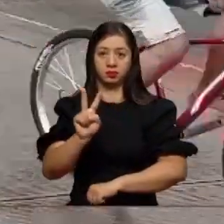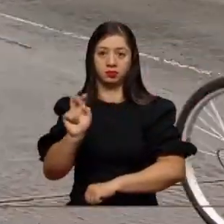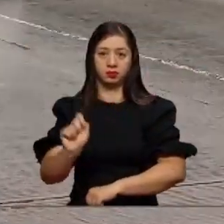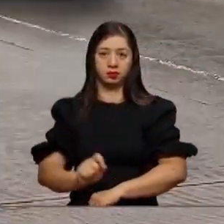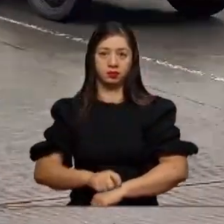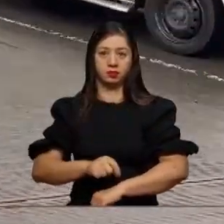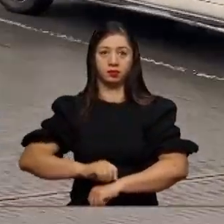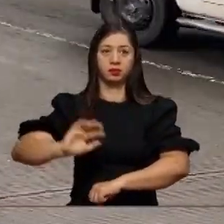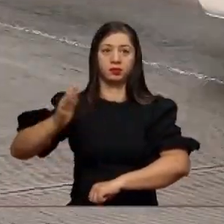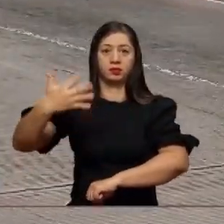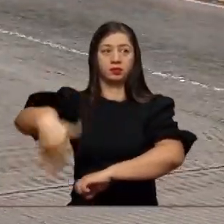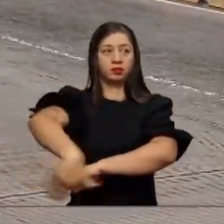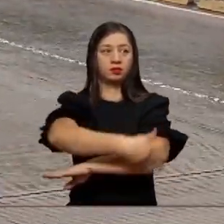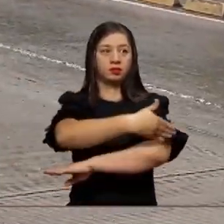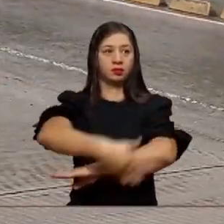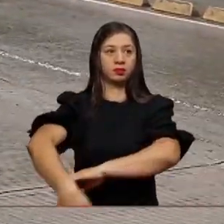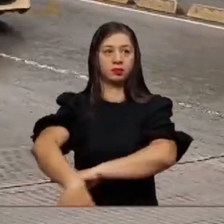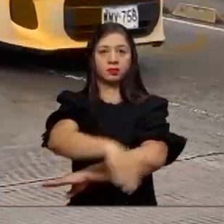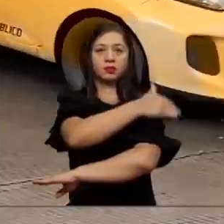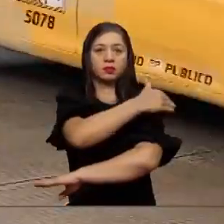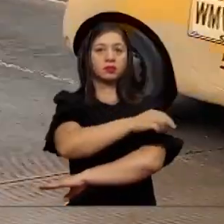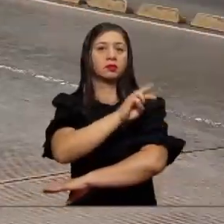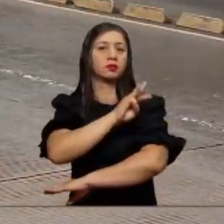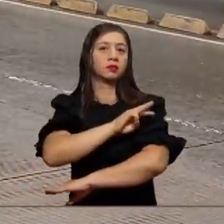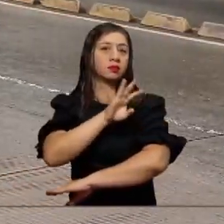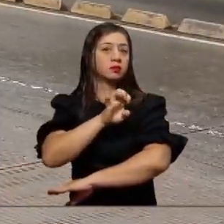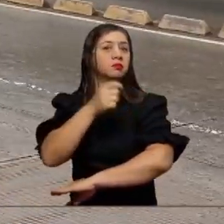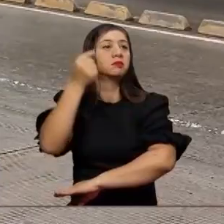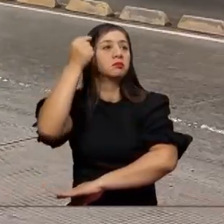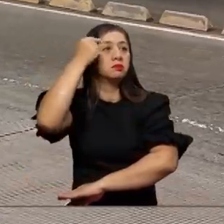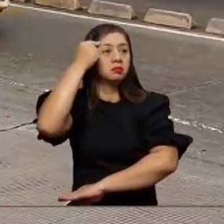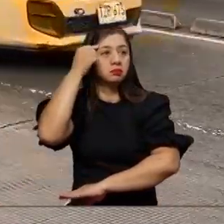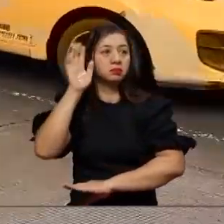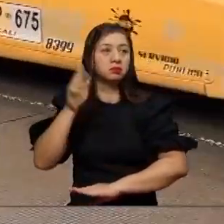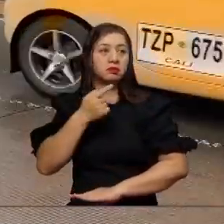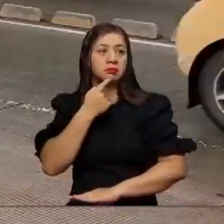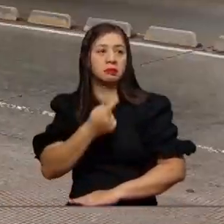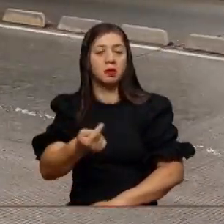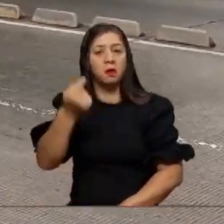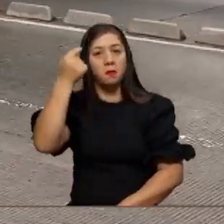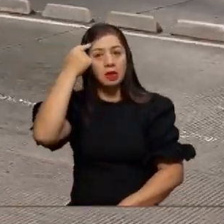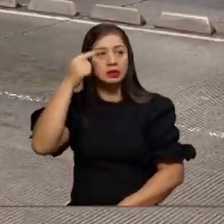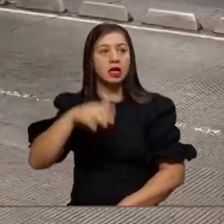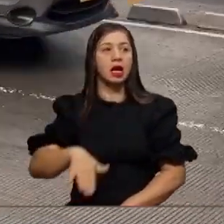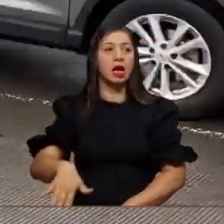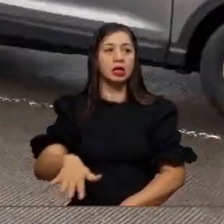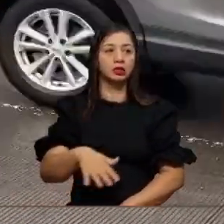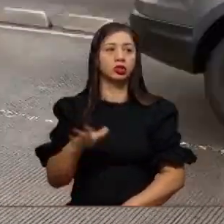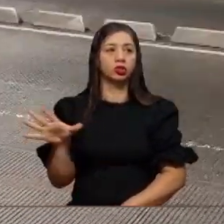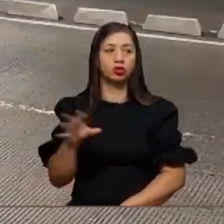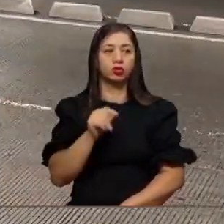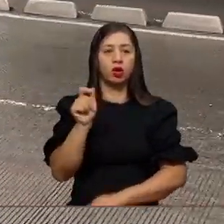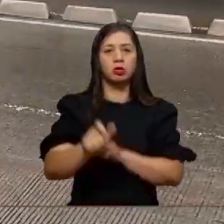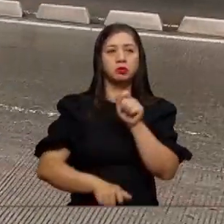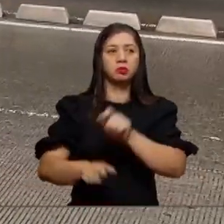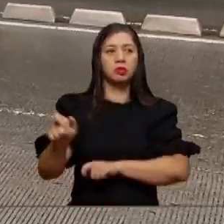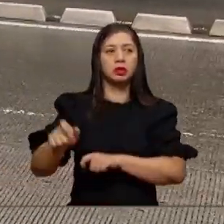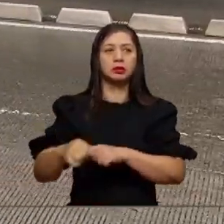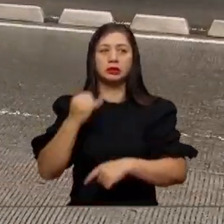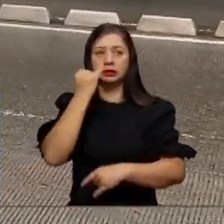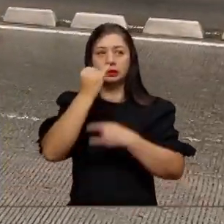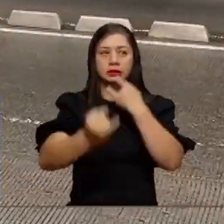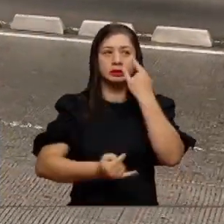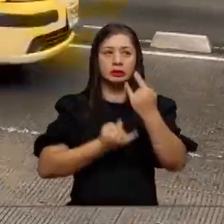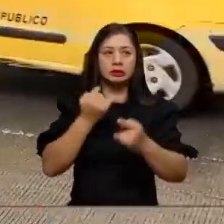en la calle Quinta con 39, donde supuestamente iba a haber una base para que todas las personas interesadas